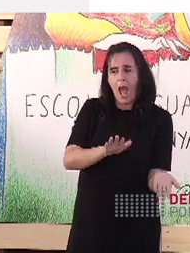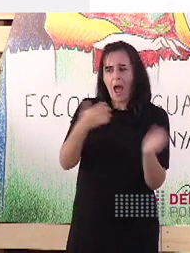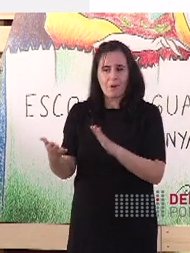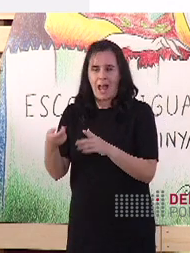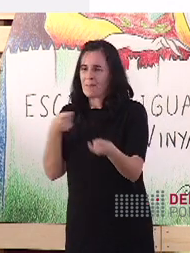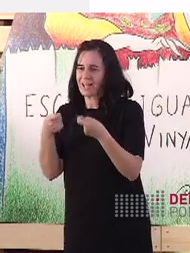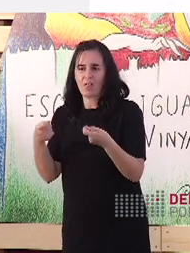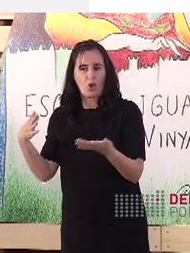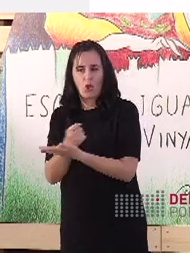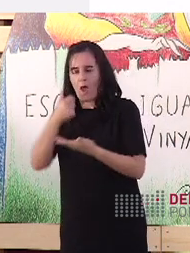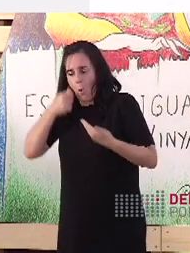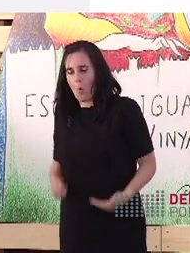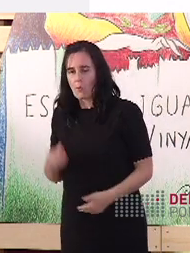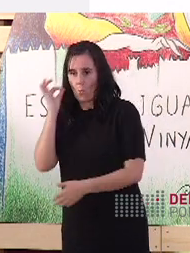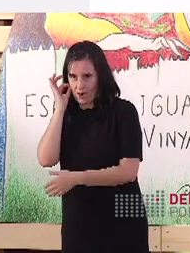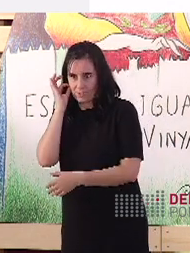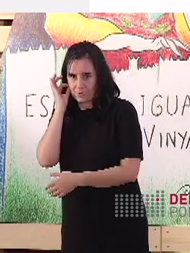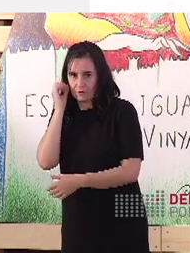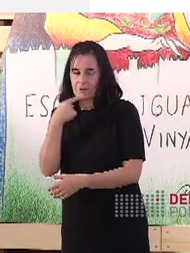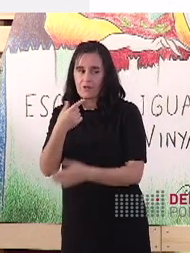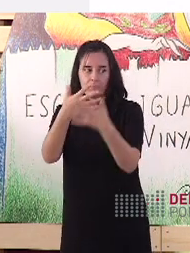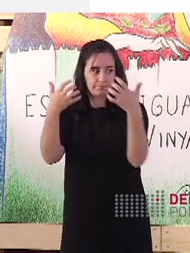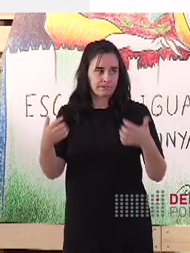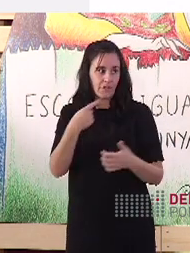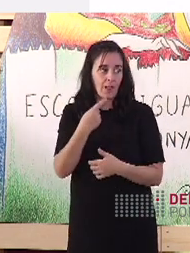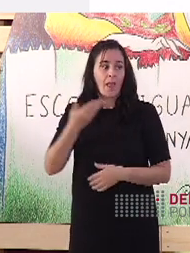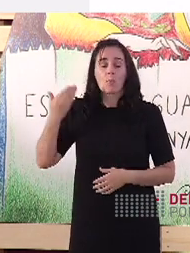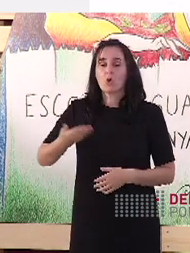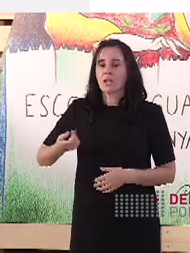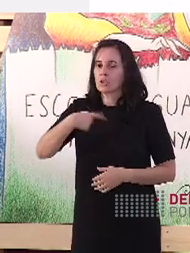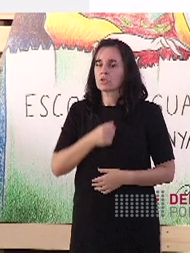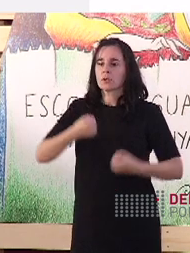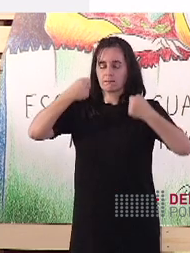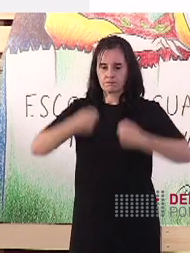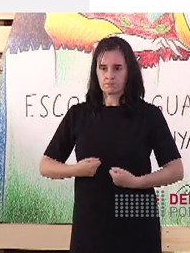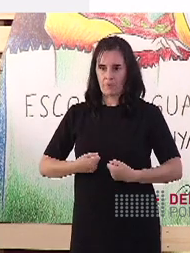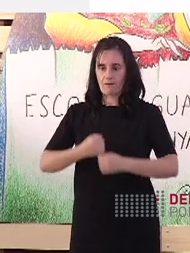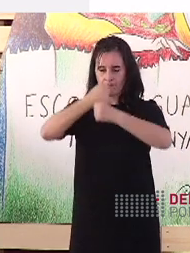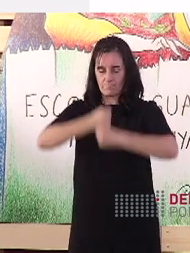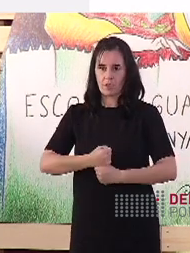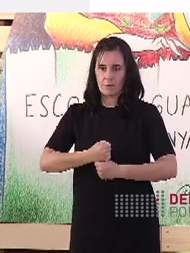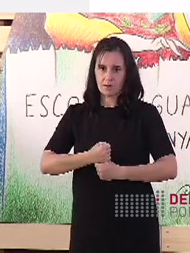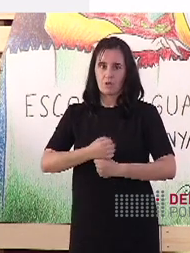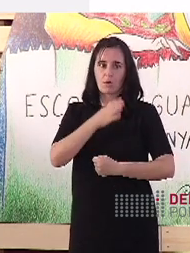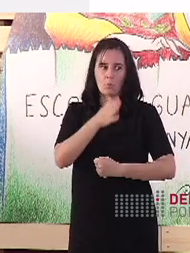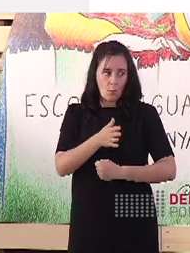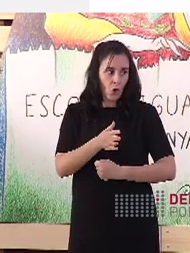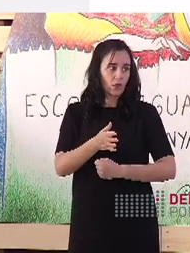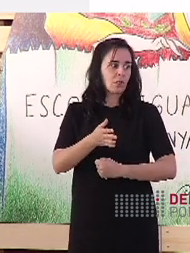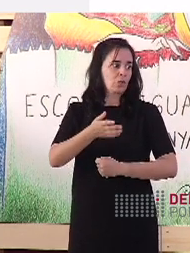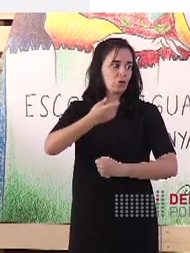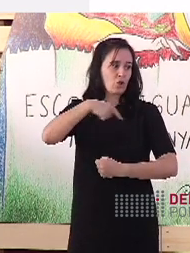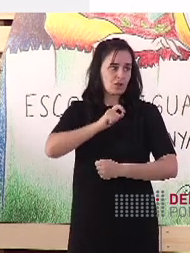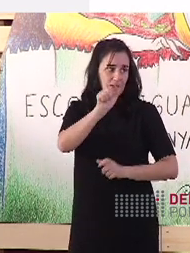del cuerpo de las mujeres. Lo importante es mantenernos firmes porque las personas pro prostitución, pro